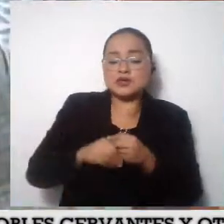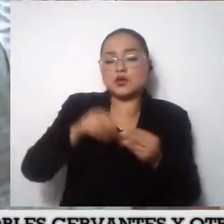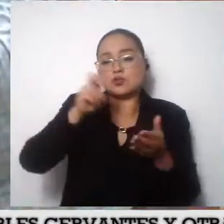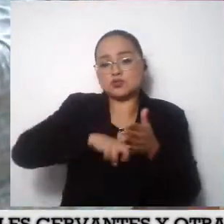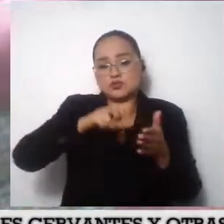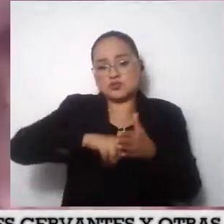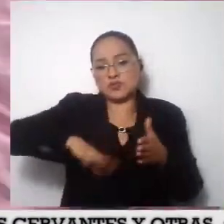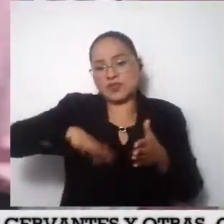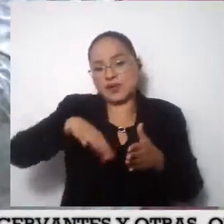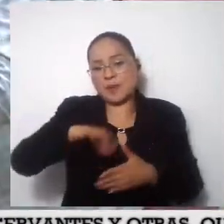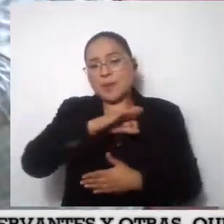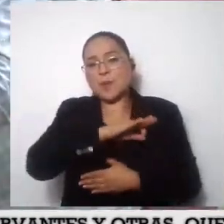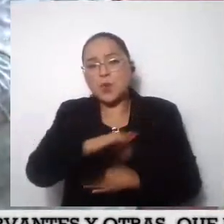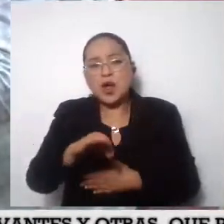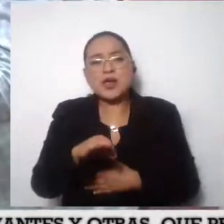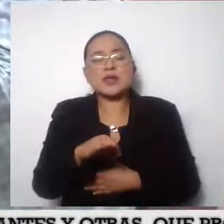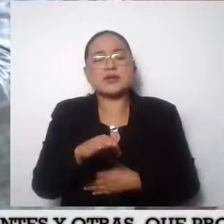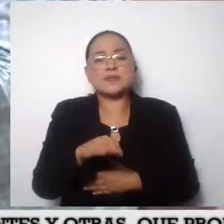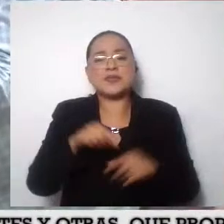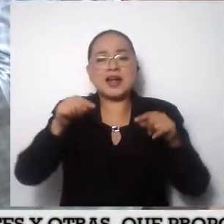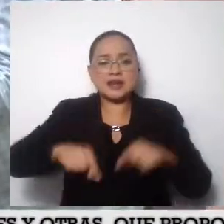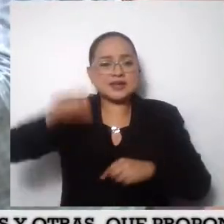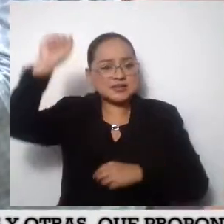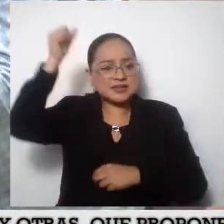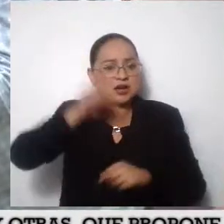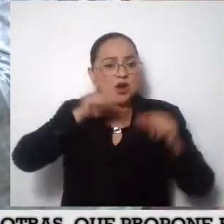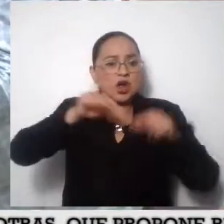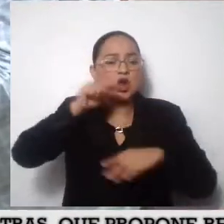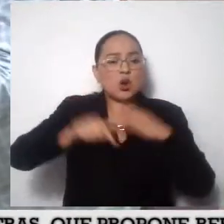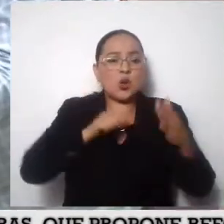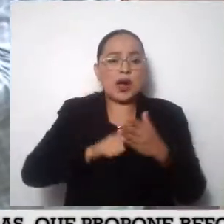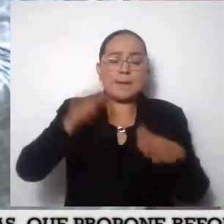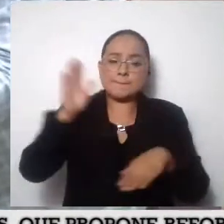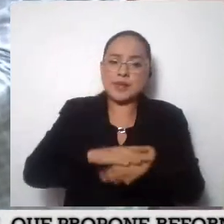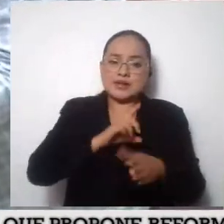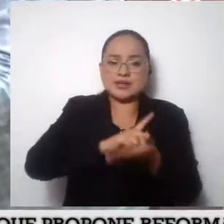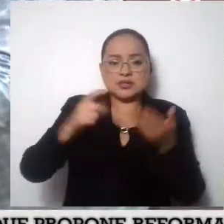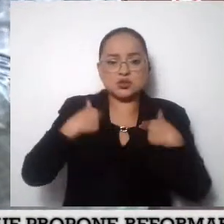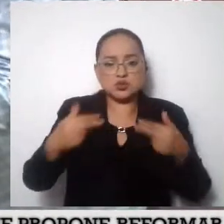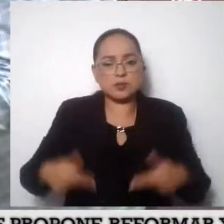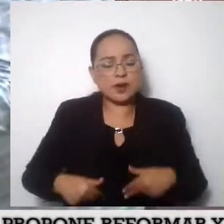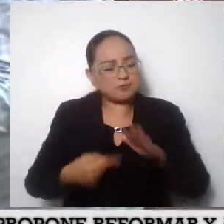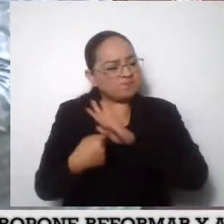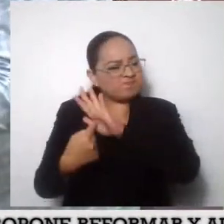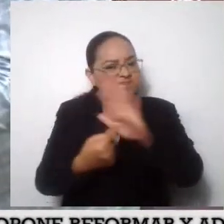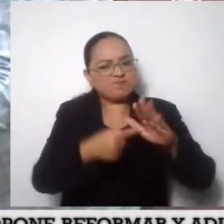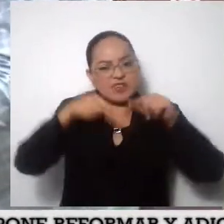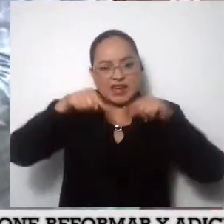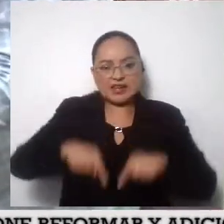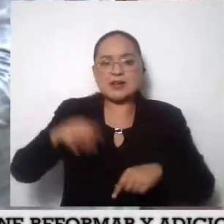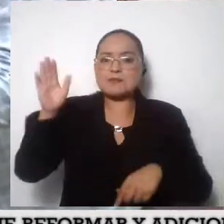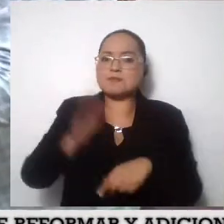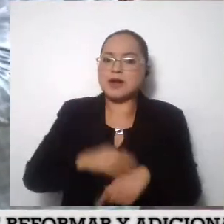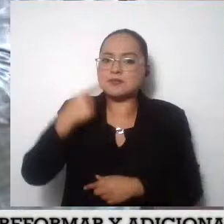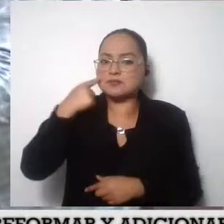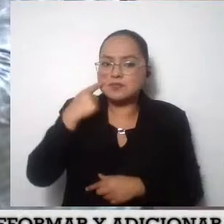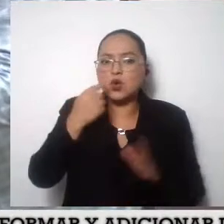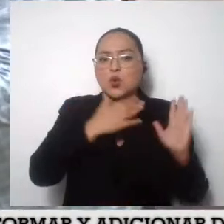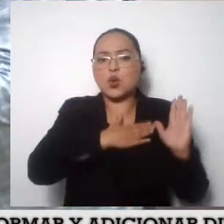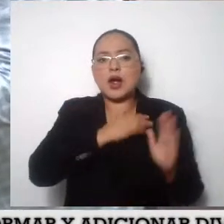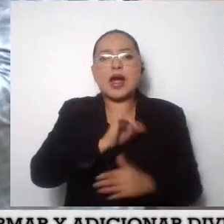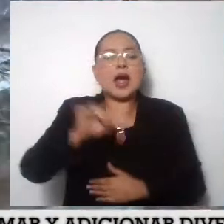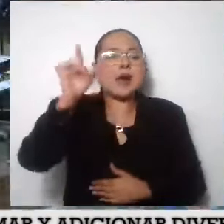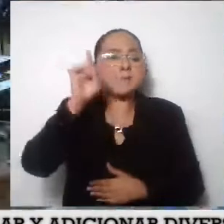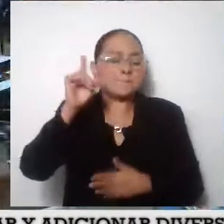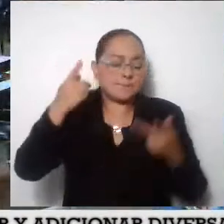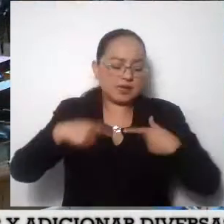podrían exponer a Sinaloa como una entidad promotora de los derechos humanos, con sensibilidad y compromiso con las personas más